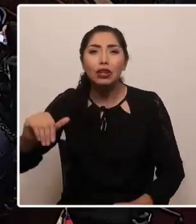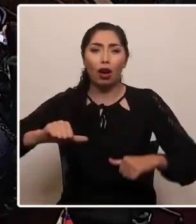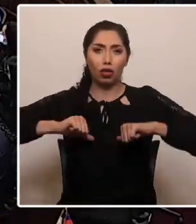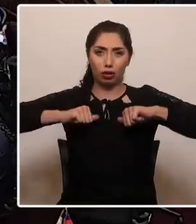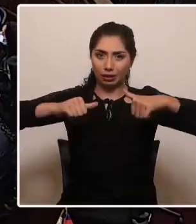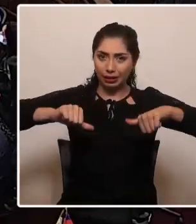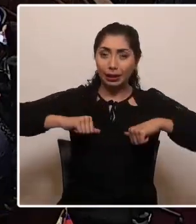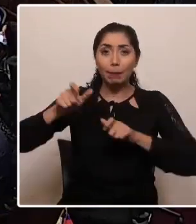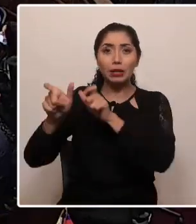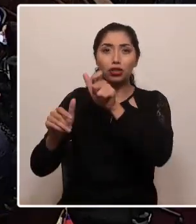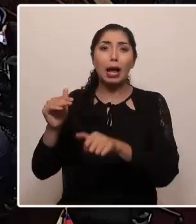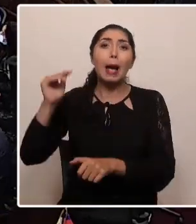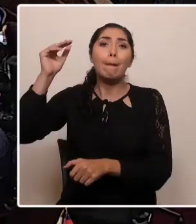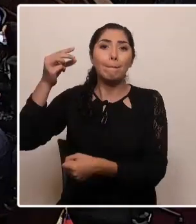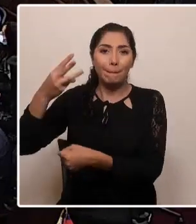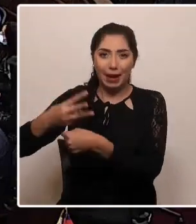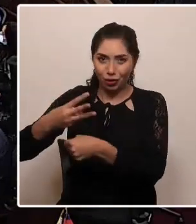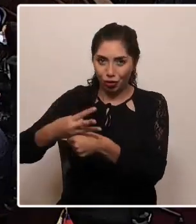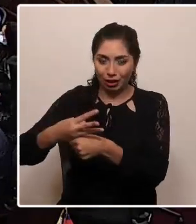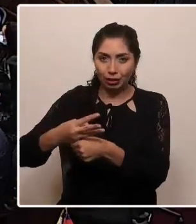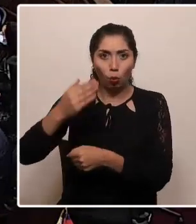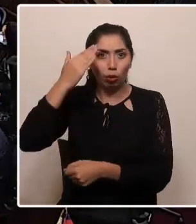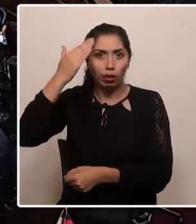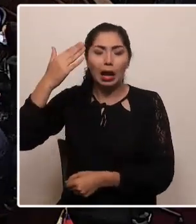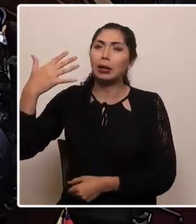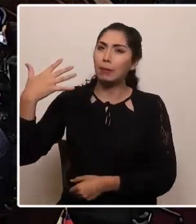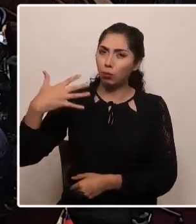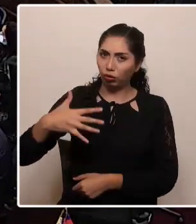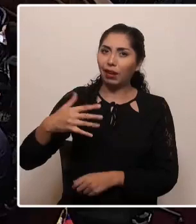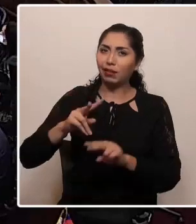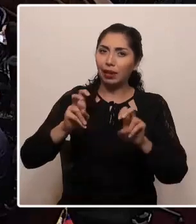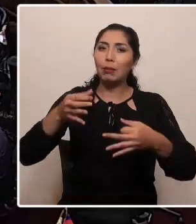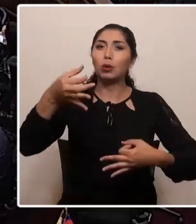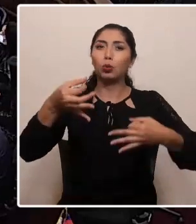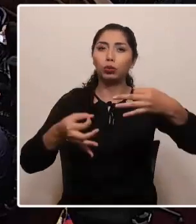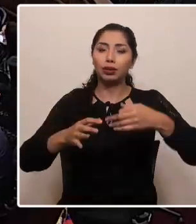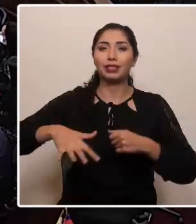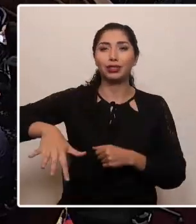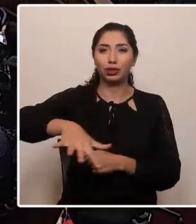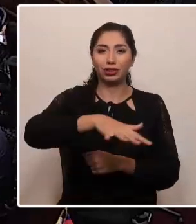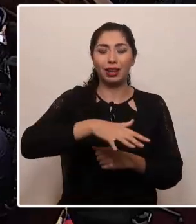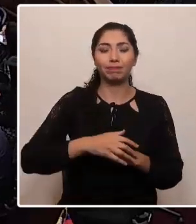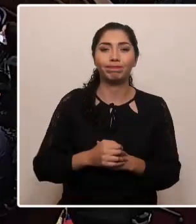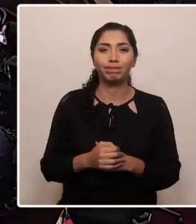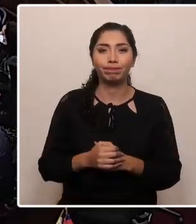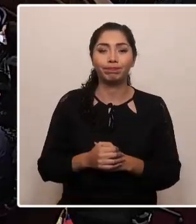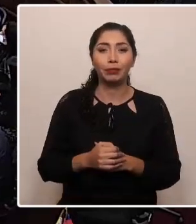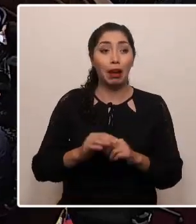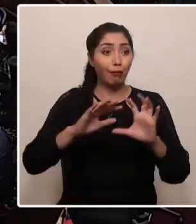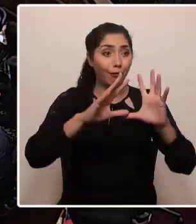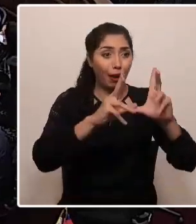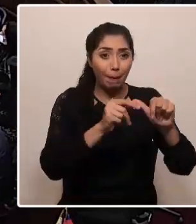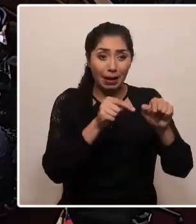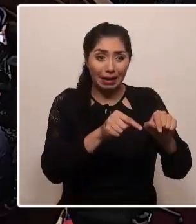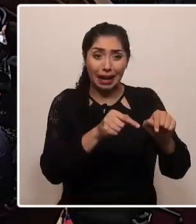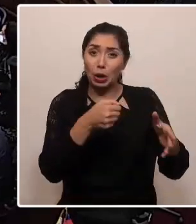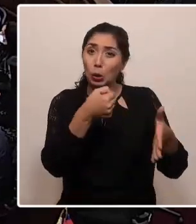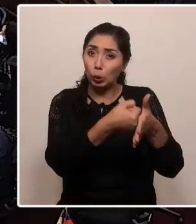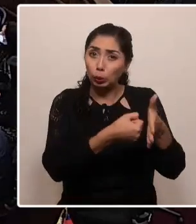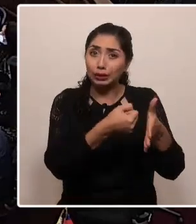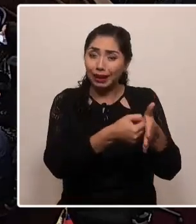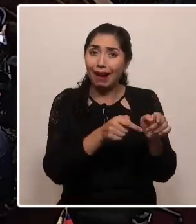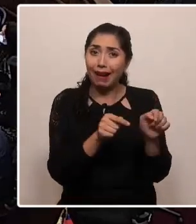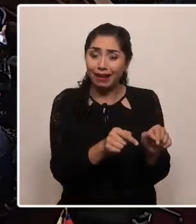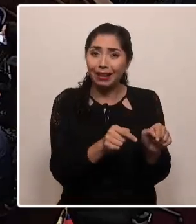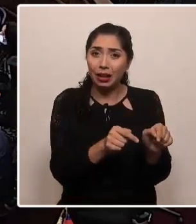jóvenes y personas mayores, un día memorable para la justicia social. Creer en la familia, luchar por ella, no solo se agota en enunciarla